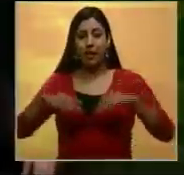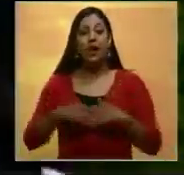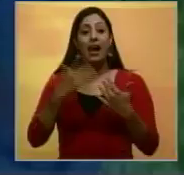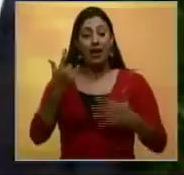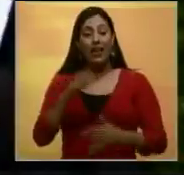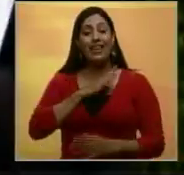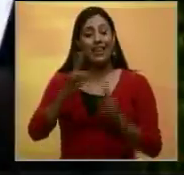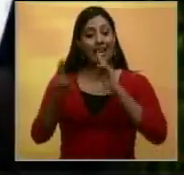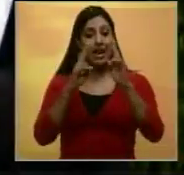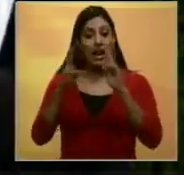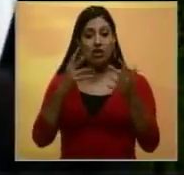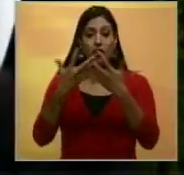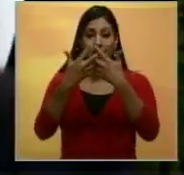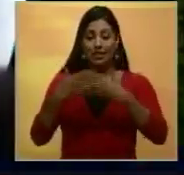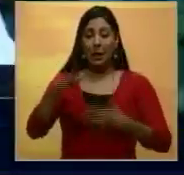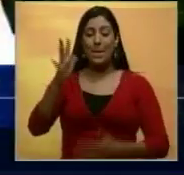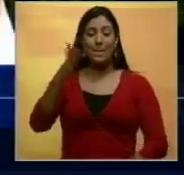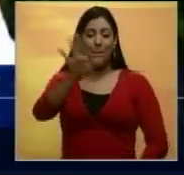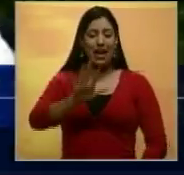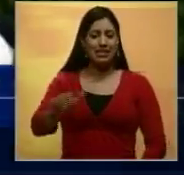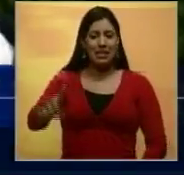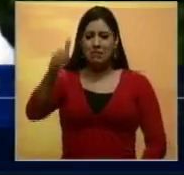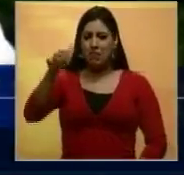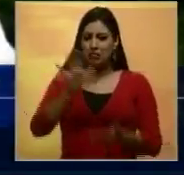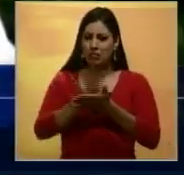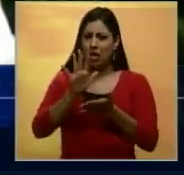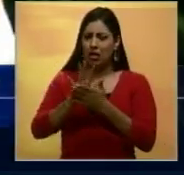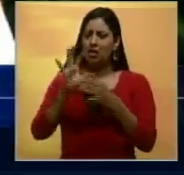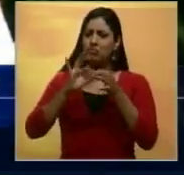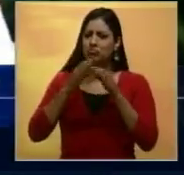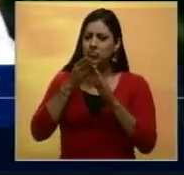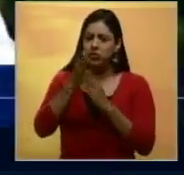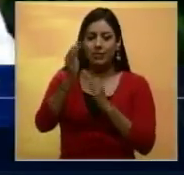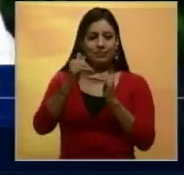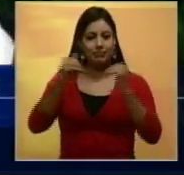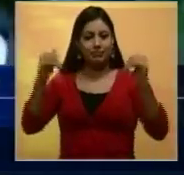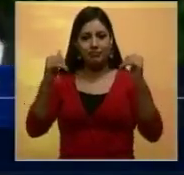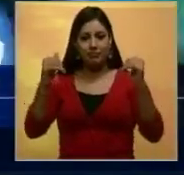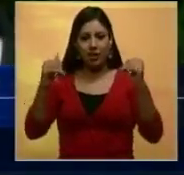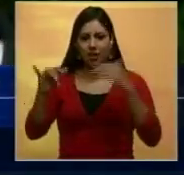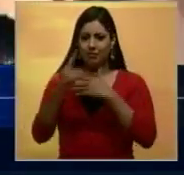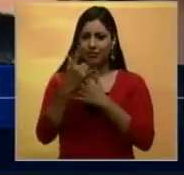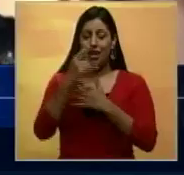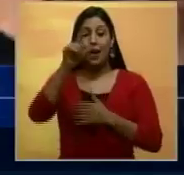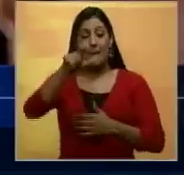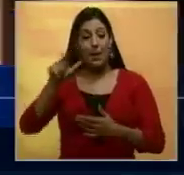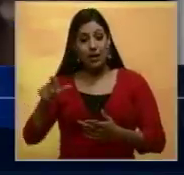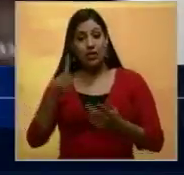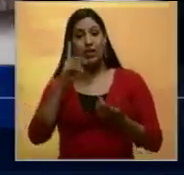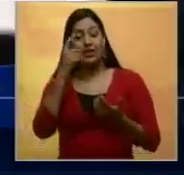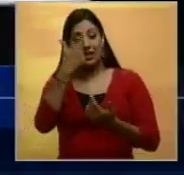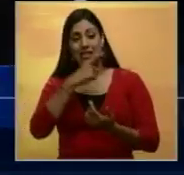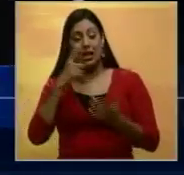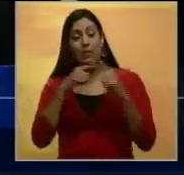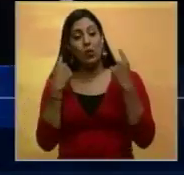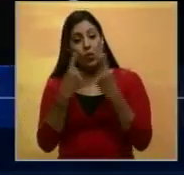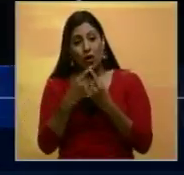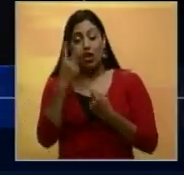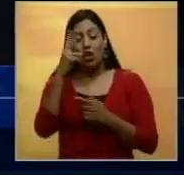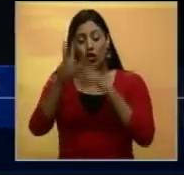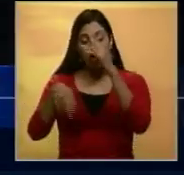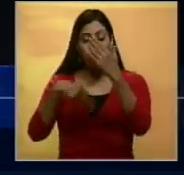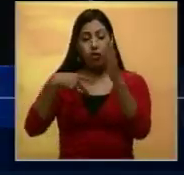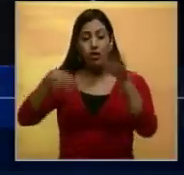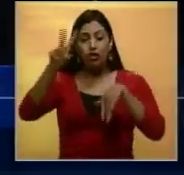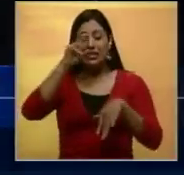Una de las relaciones de Hollywood que parecían ser los más estables, se separaron. La pareja conocida como Brangelina, luego de 12